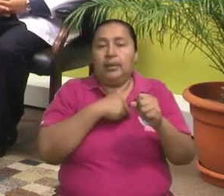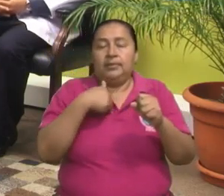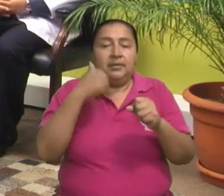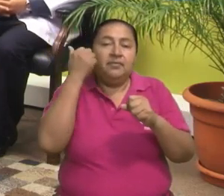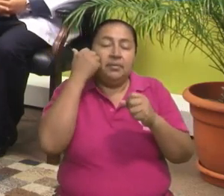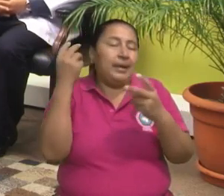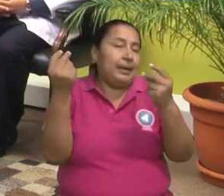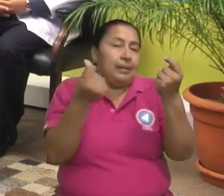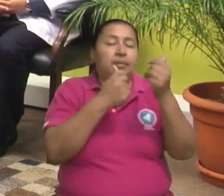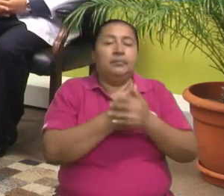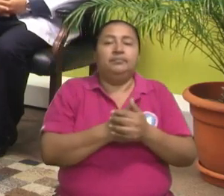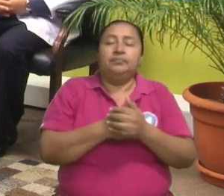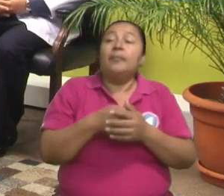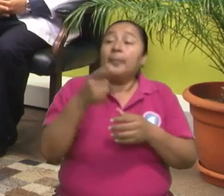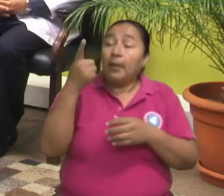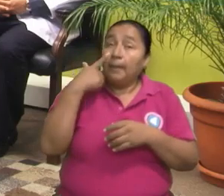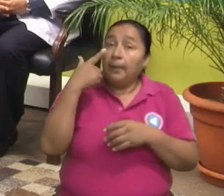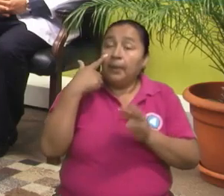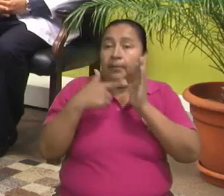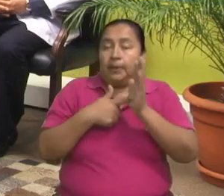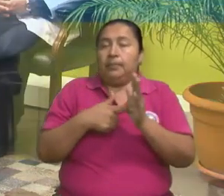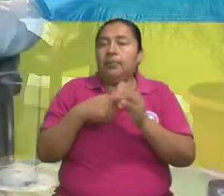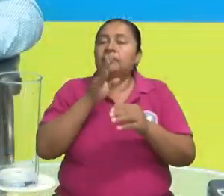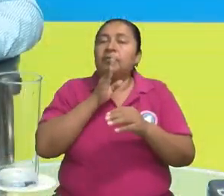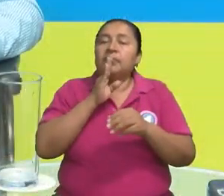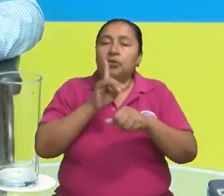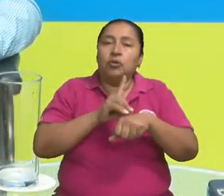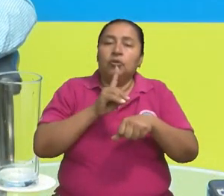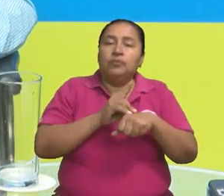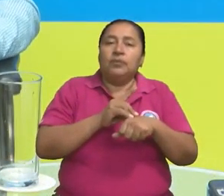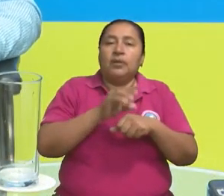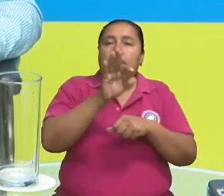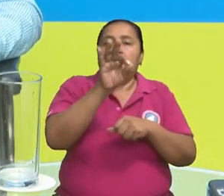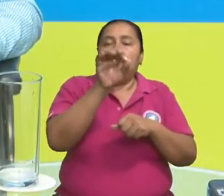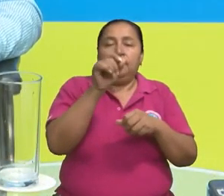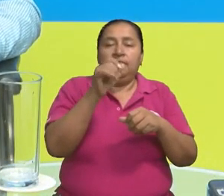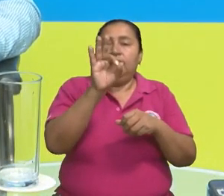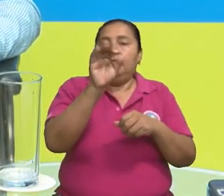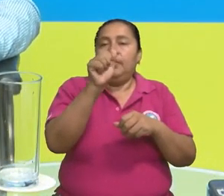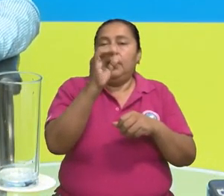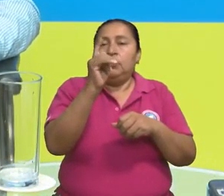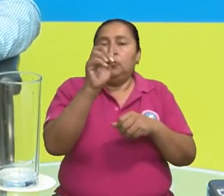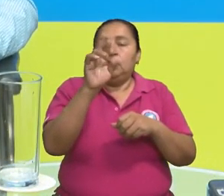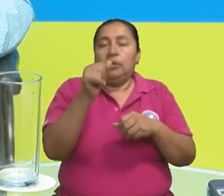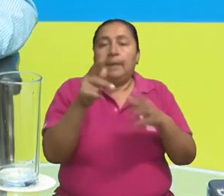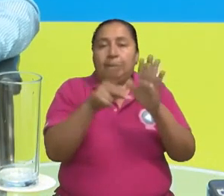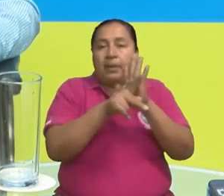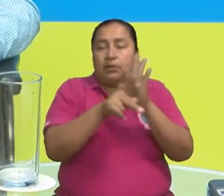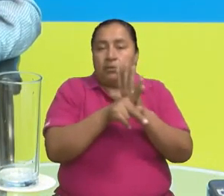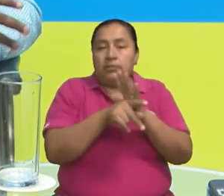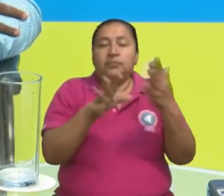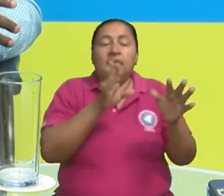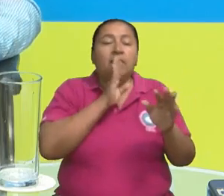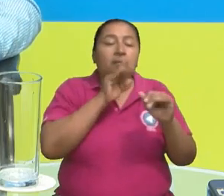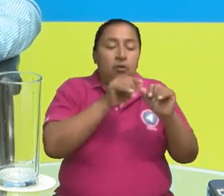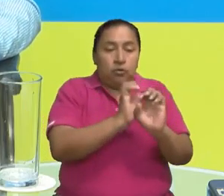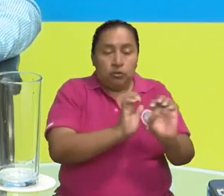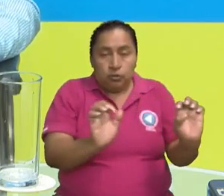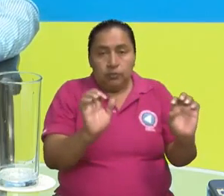mire yo tengo aquí por ejemplo hablemos doctor de los factores de riesgo si ya hablamos de los niños en la guardería